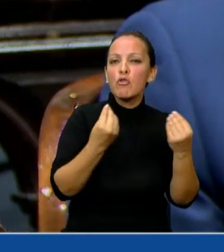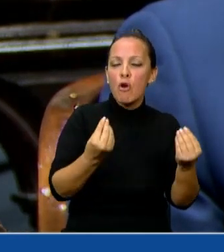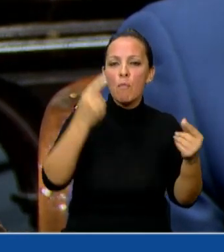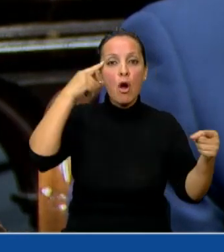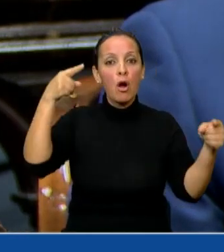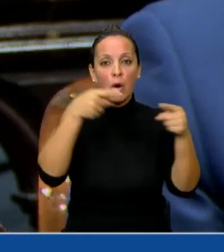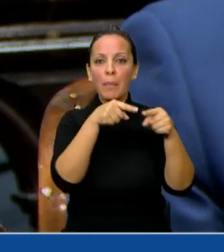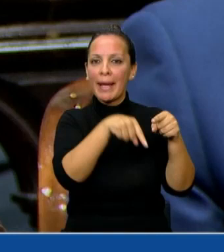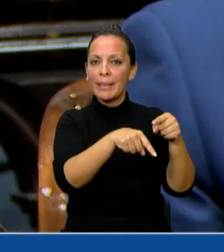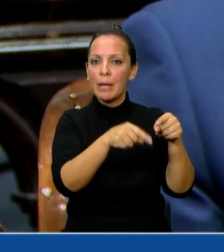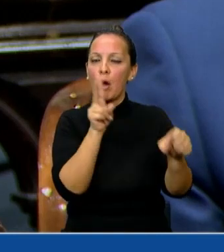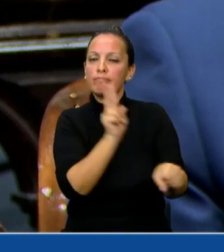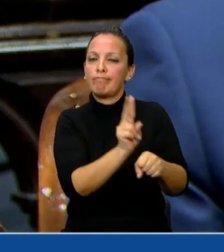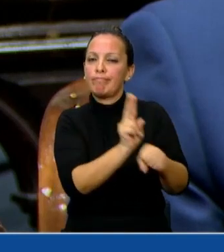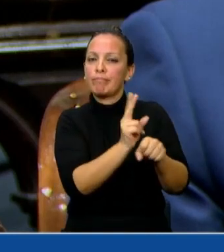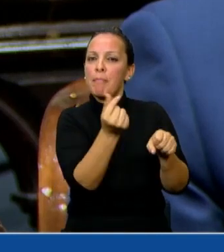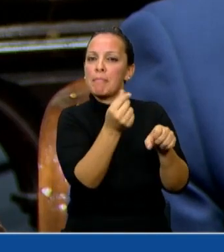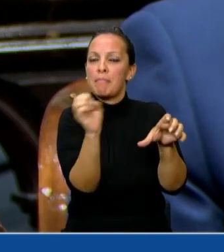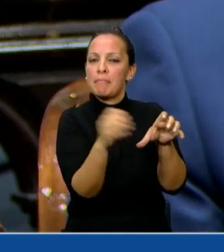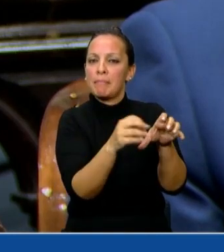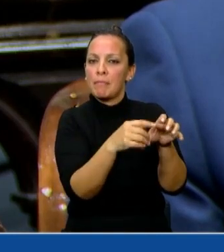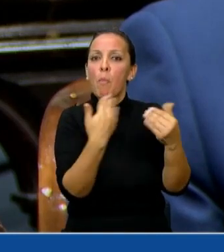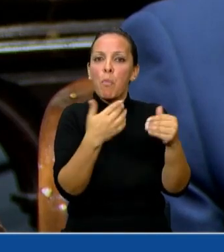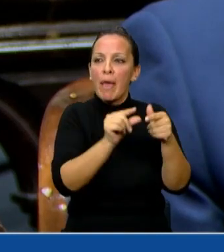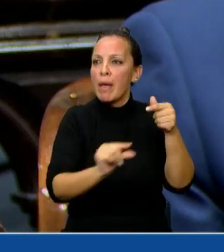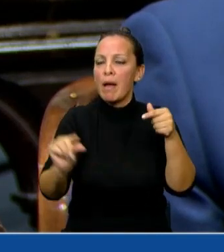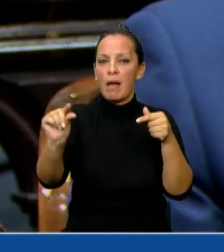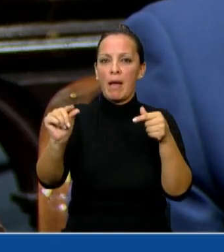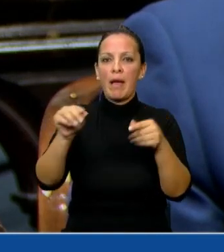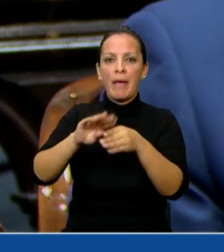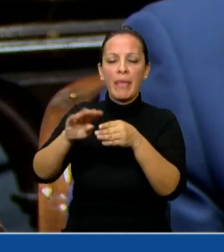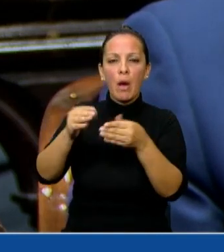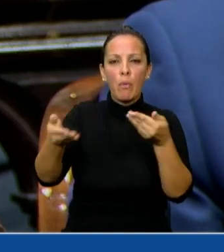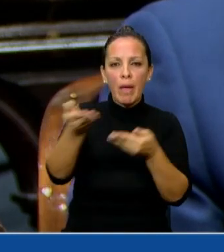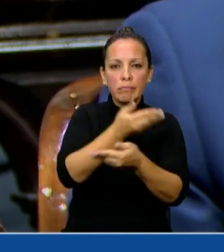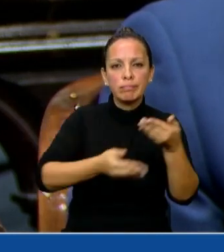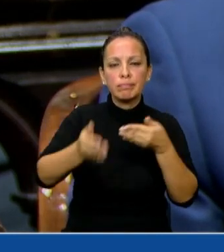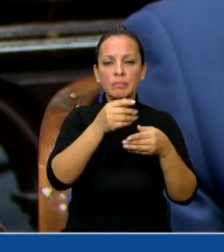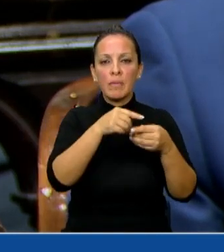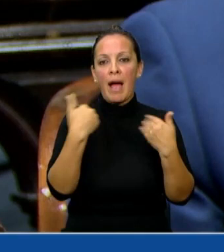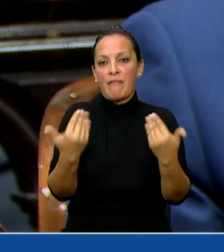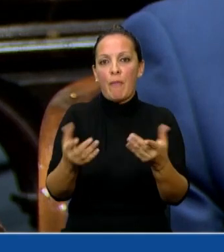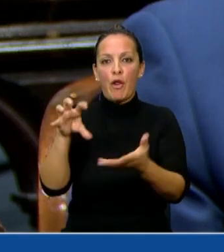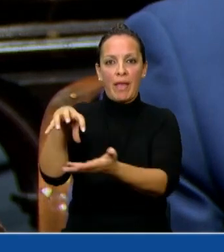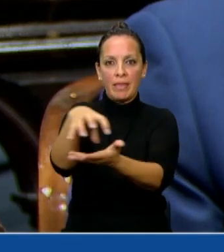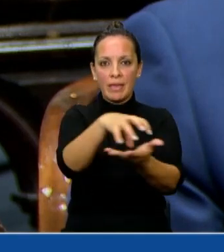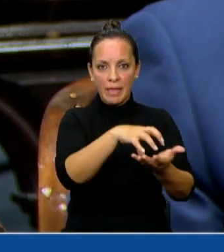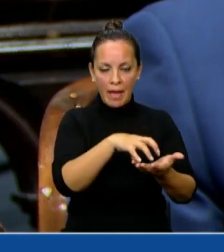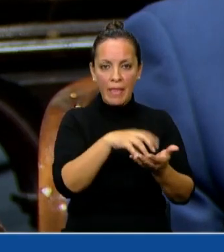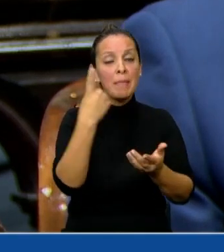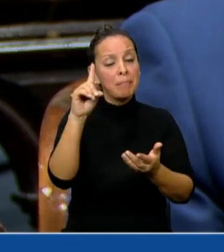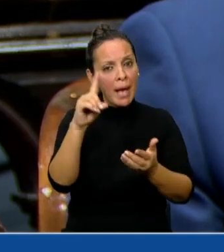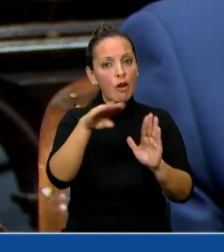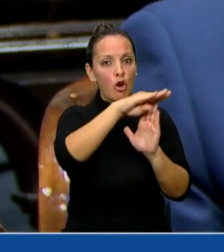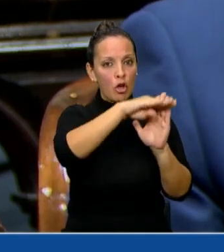la preservación del capital y permite emitir valores de deuda en favor de las entidades financieras bajo